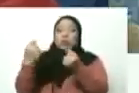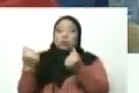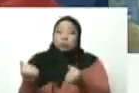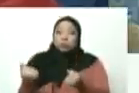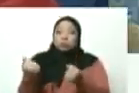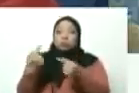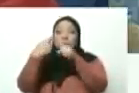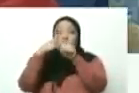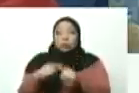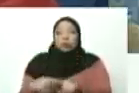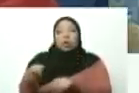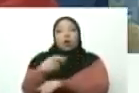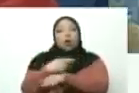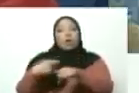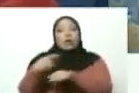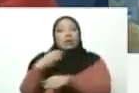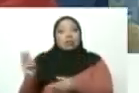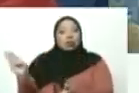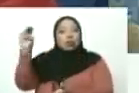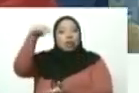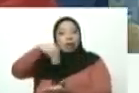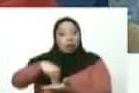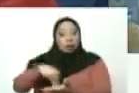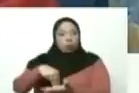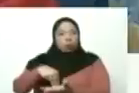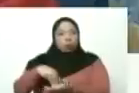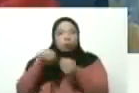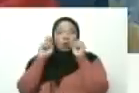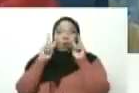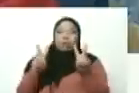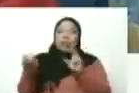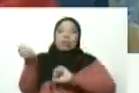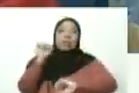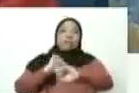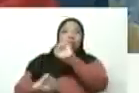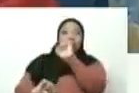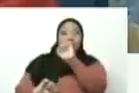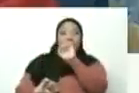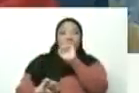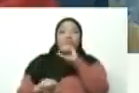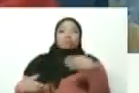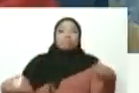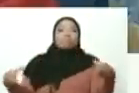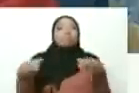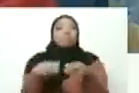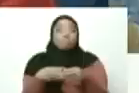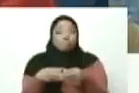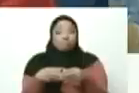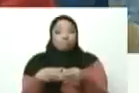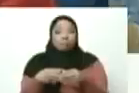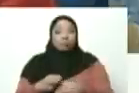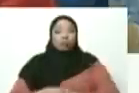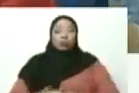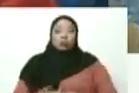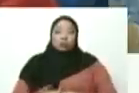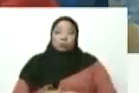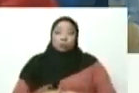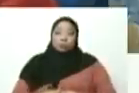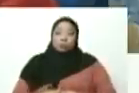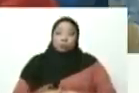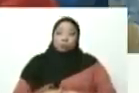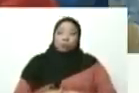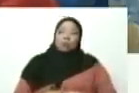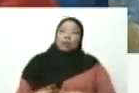cuenta de nómina de la gobernación de aragua vean cómo se defendieron entre ellos el gobierno